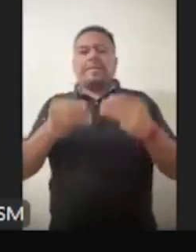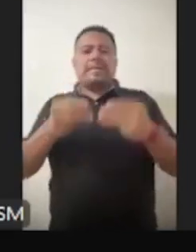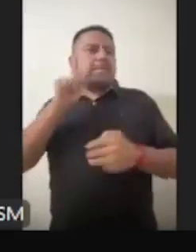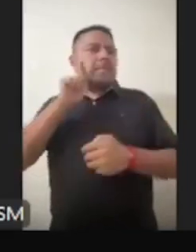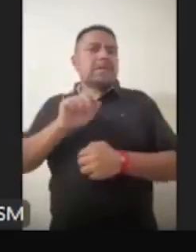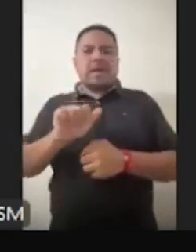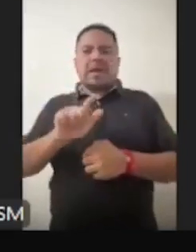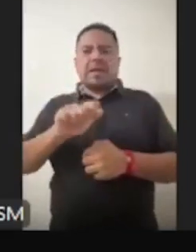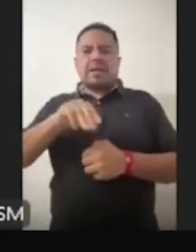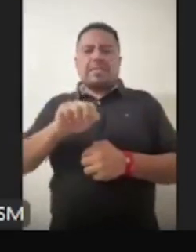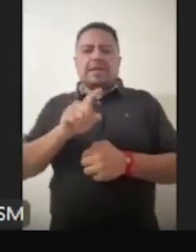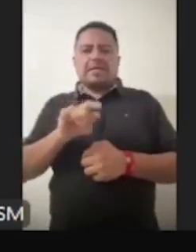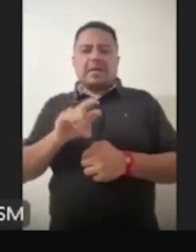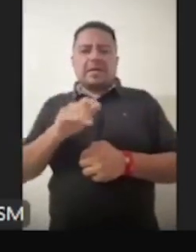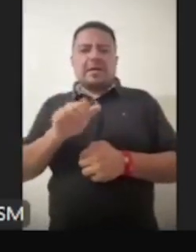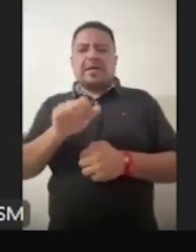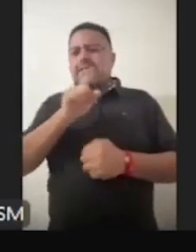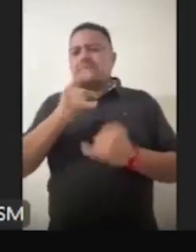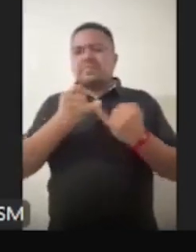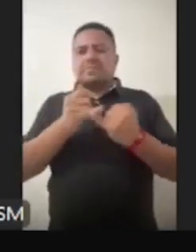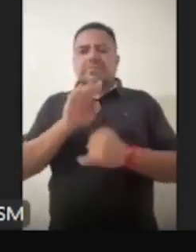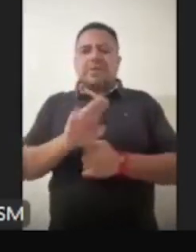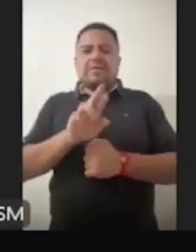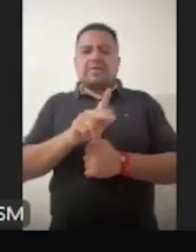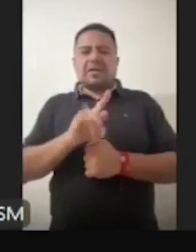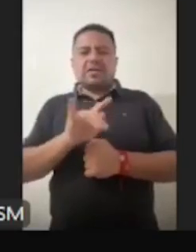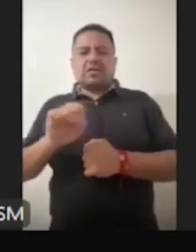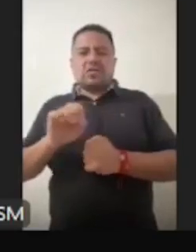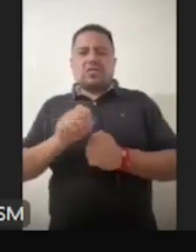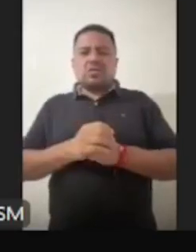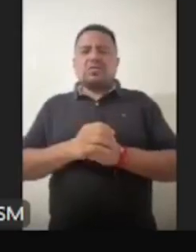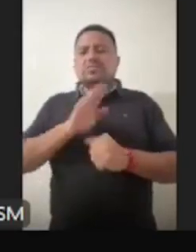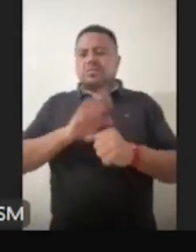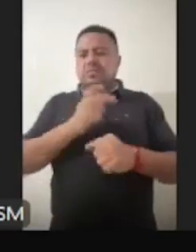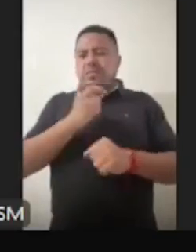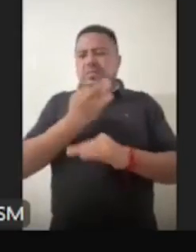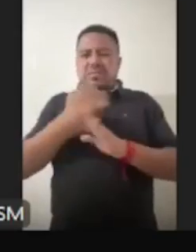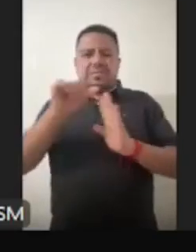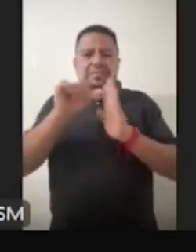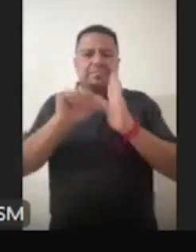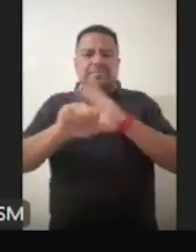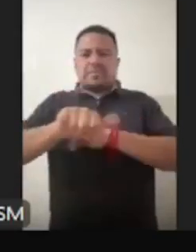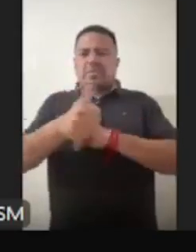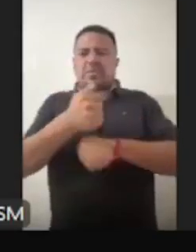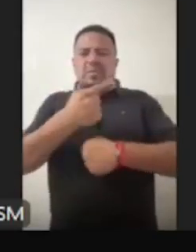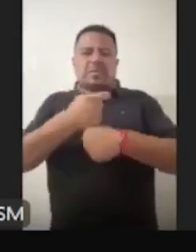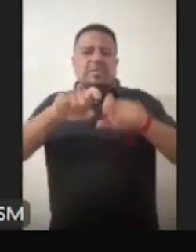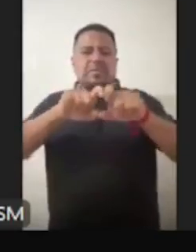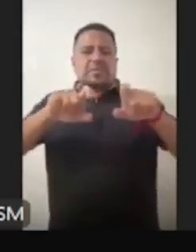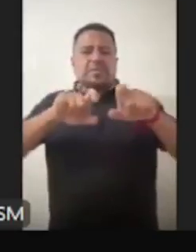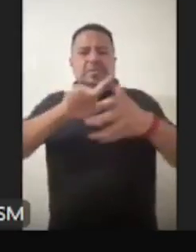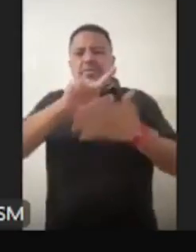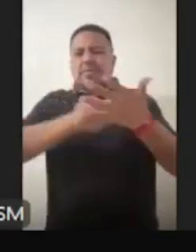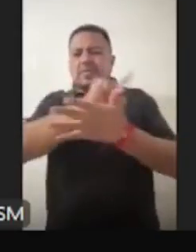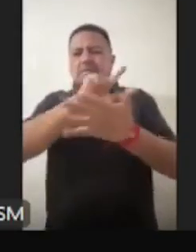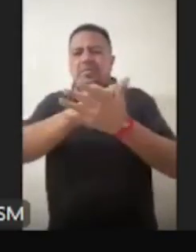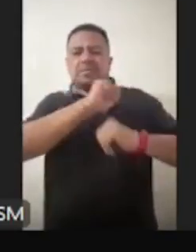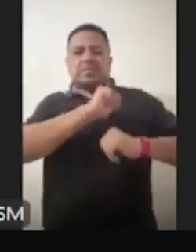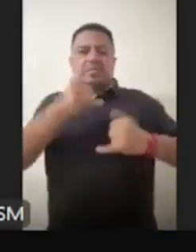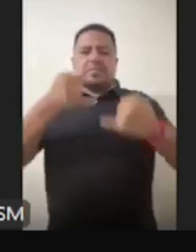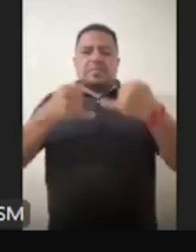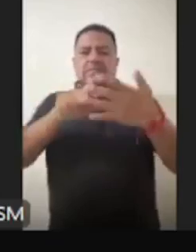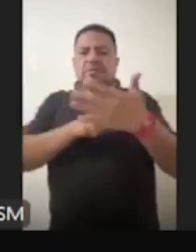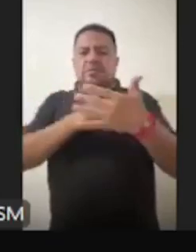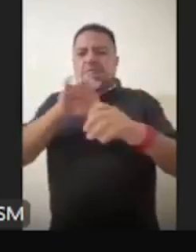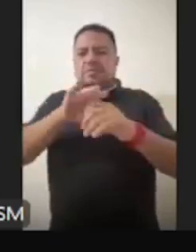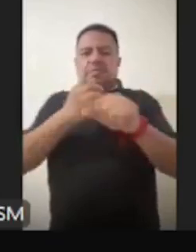Almadelia Eugenia Alcaraz e Hilda Rosa Delgado Brito, por lo que en términos del artículo 11, párrafo primero de la Ley Orgánica del Tribunal Electoral del Estado